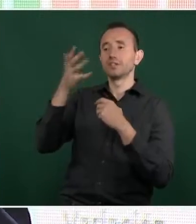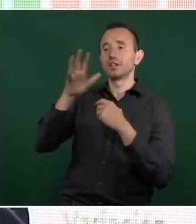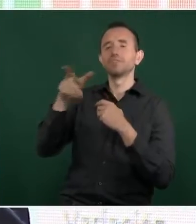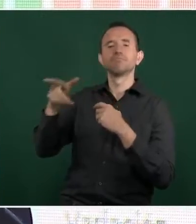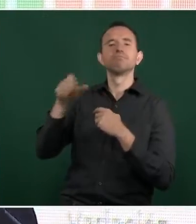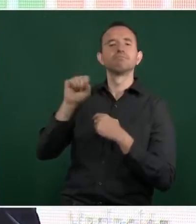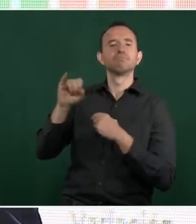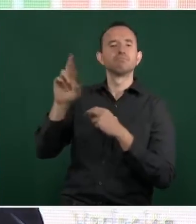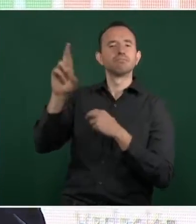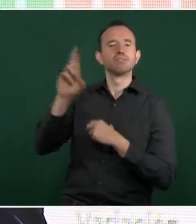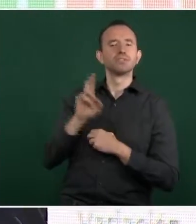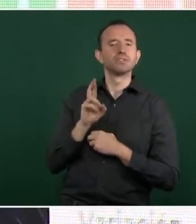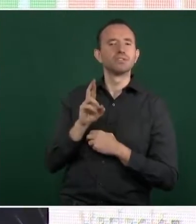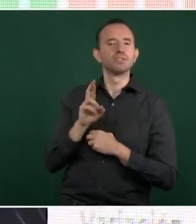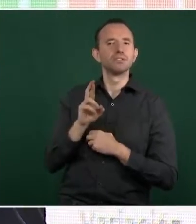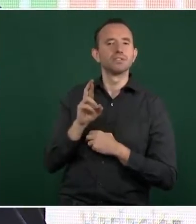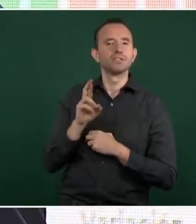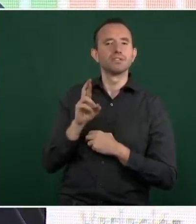90 en contra.